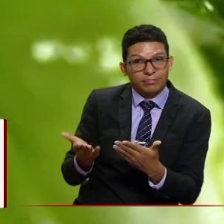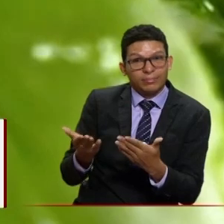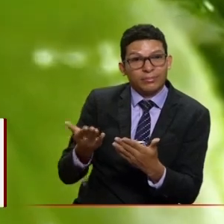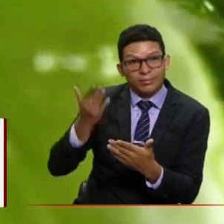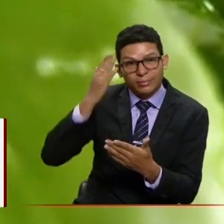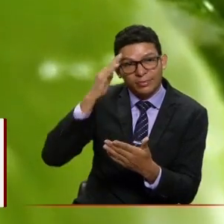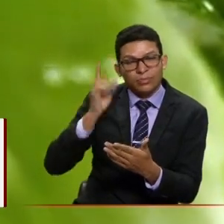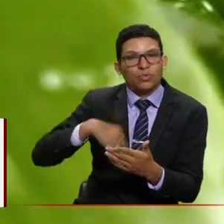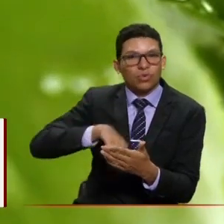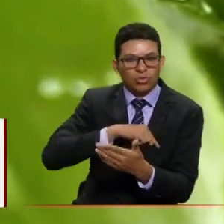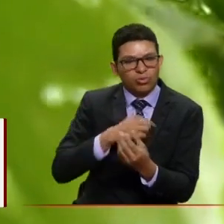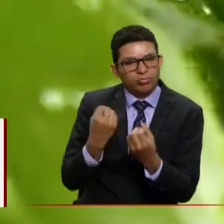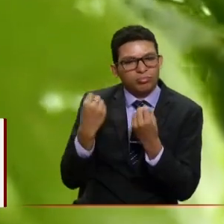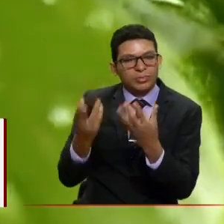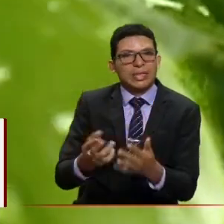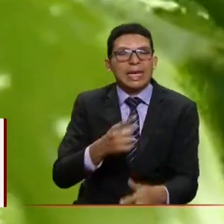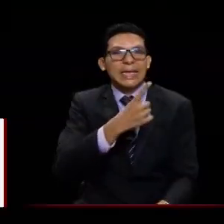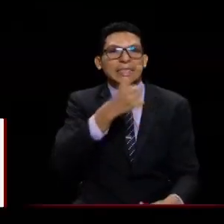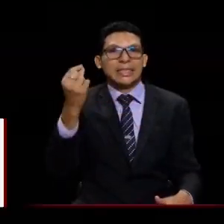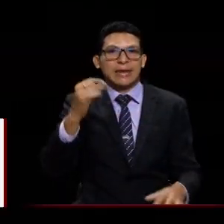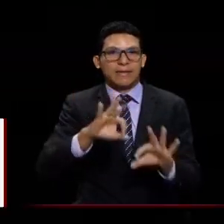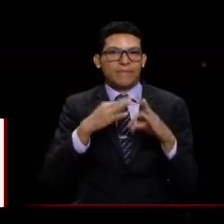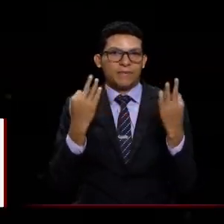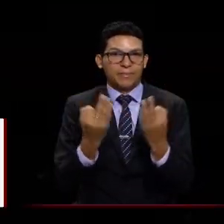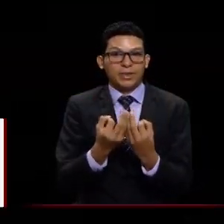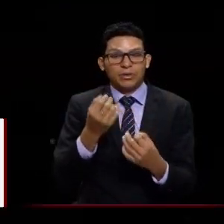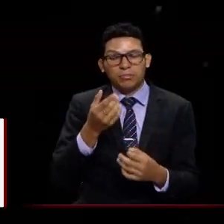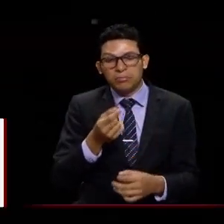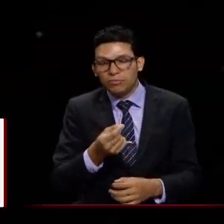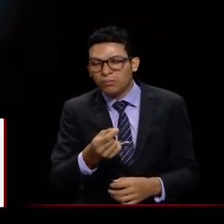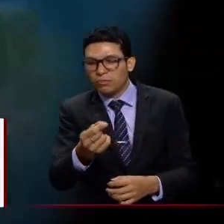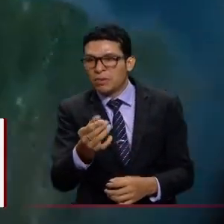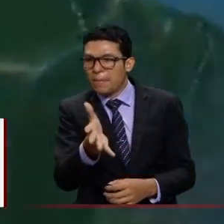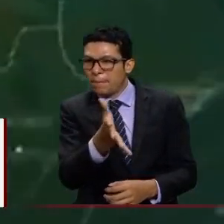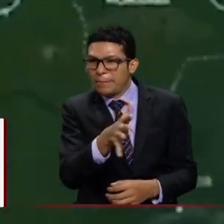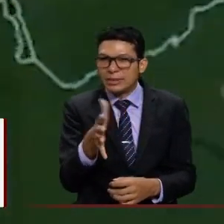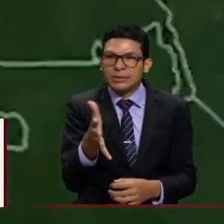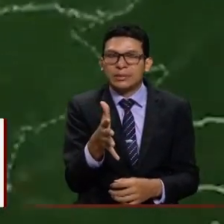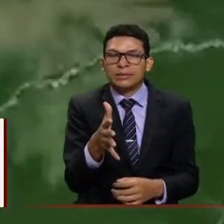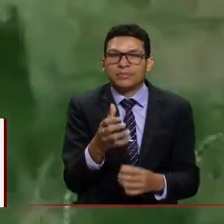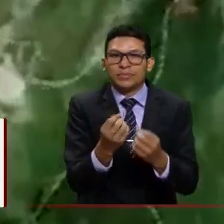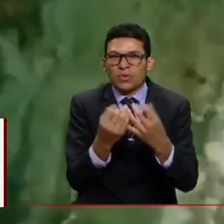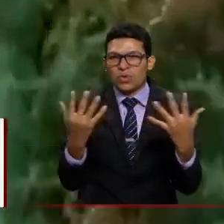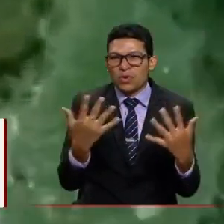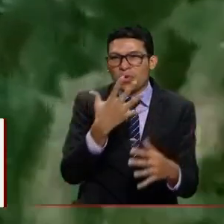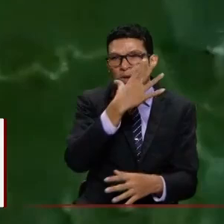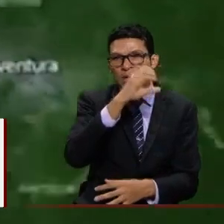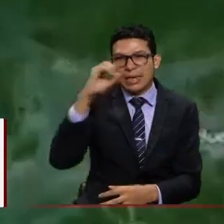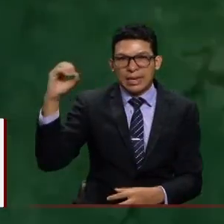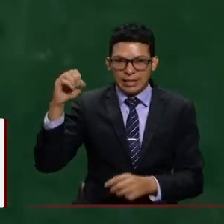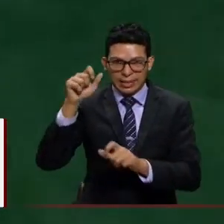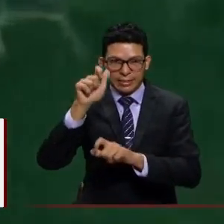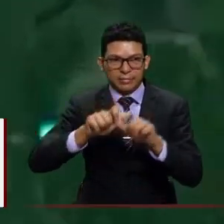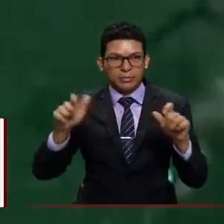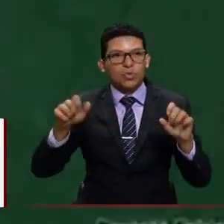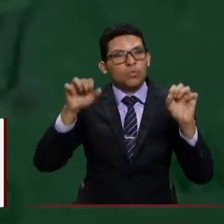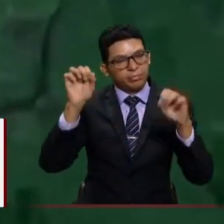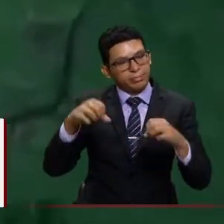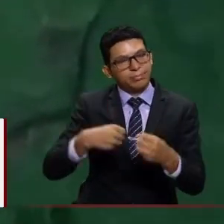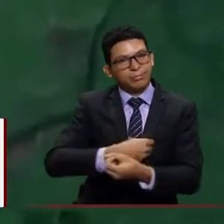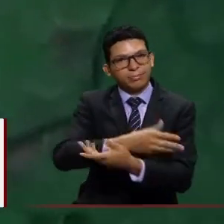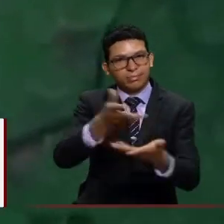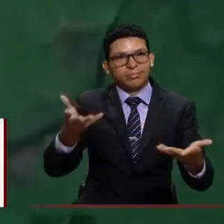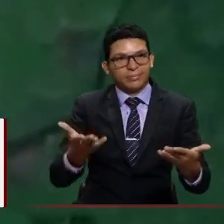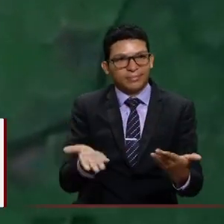caso queremos beneficiar a 100 familias para que aproximadamente un número de 500 personas puedan beneficiarse